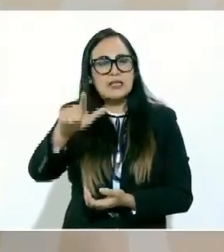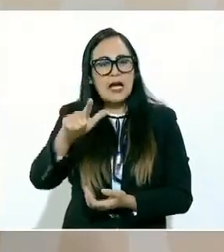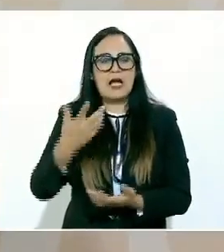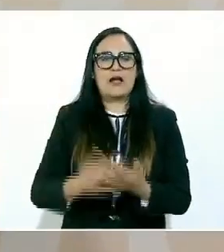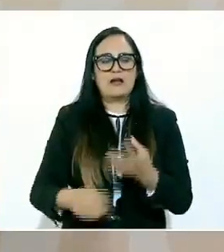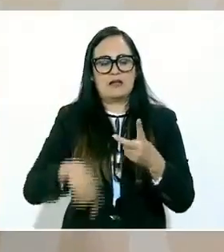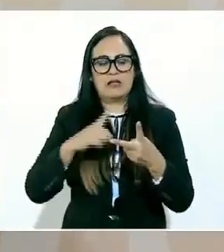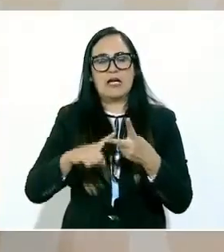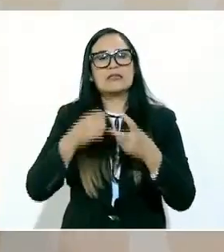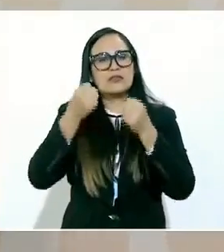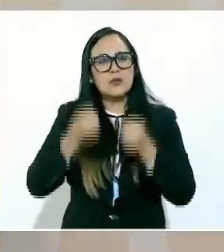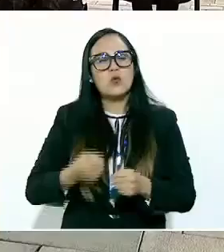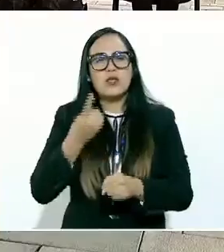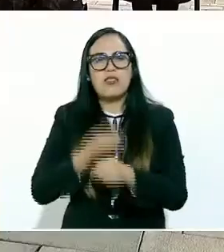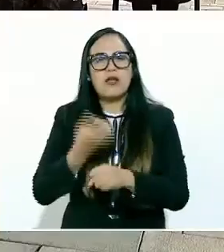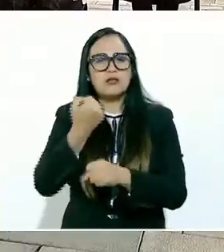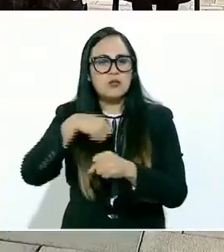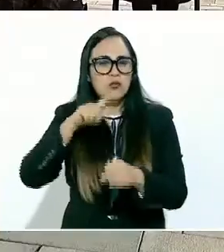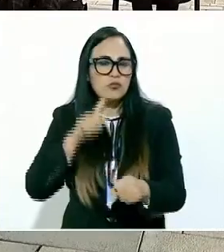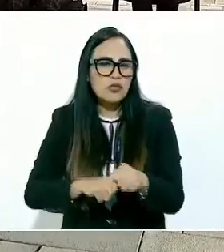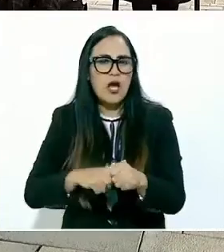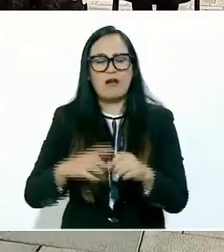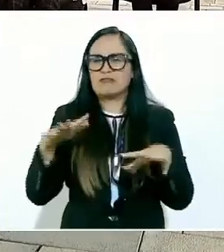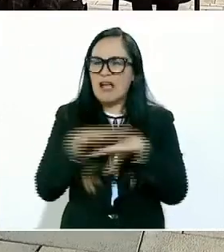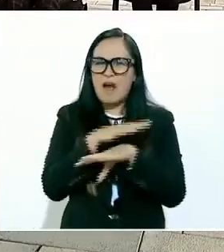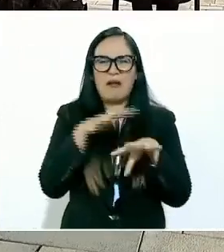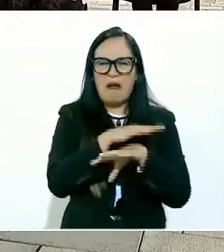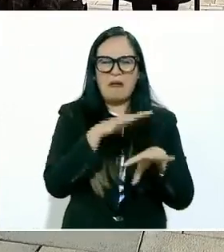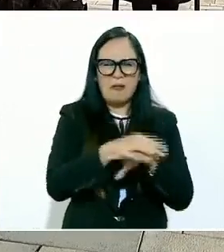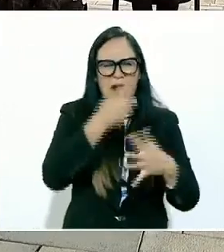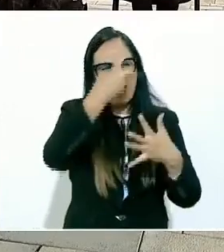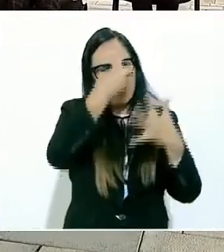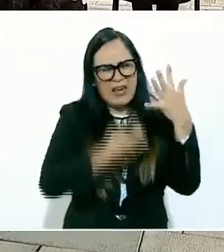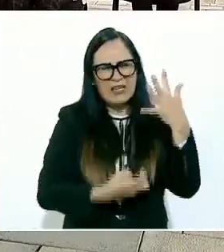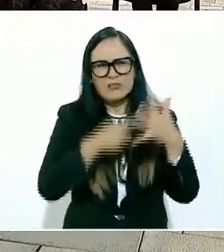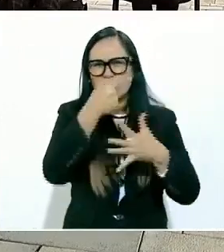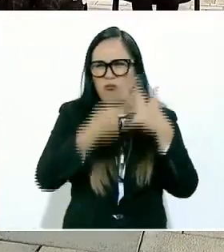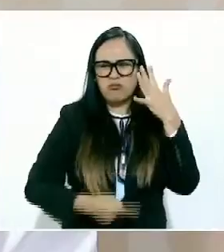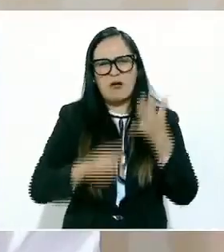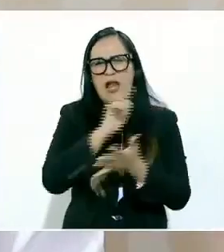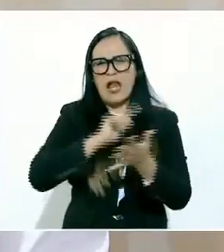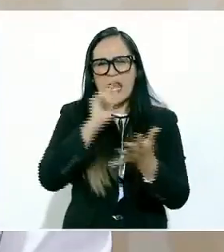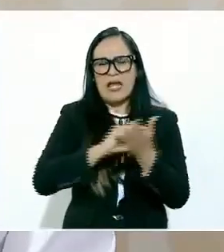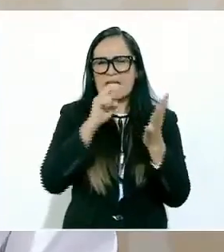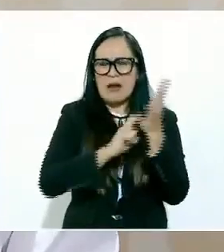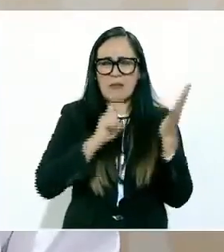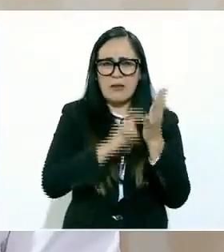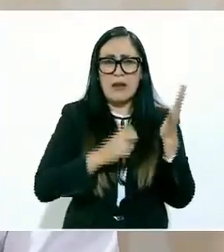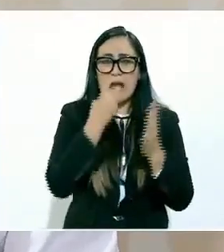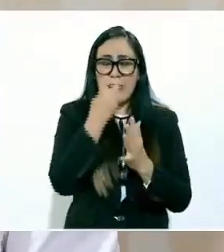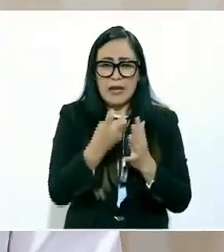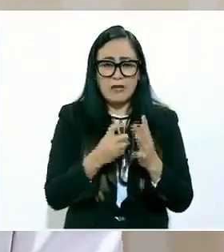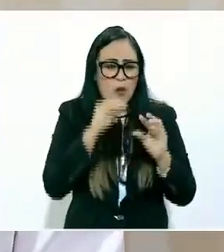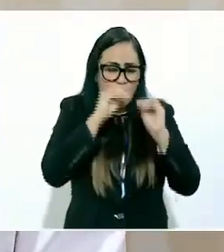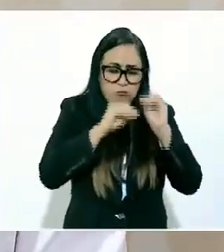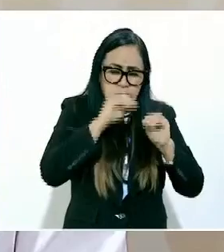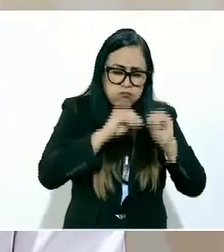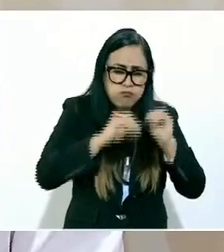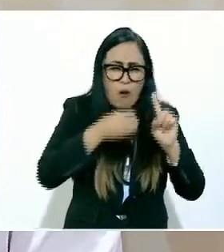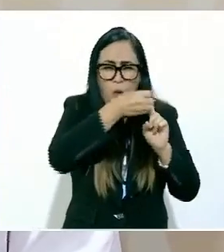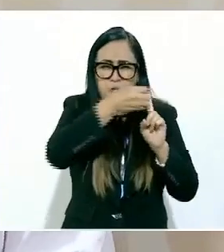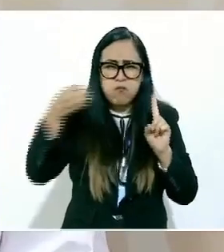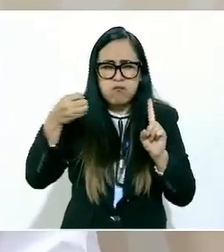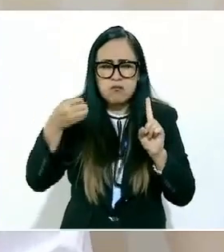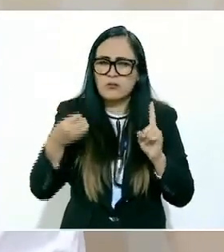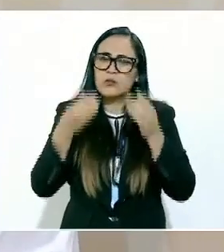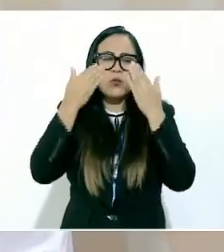la seguridad social. Todas esas reformas que no tienen nada de estructural, porque